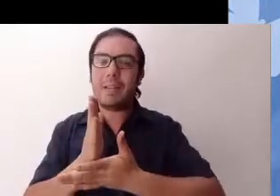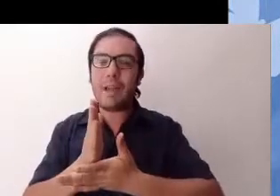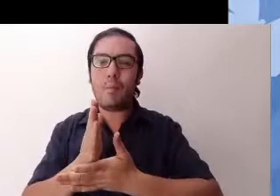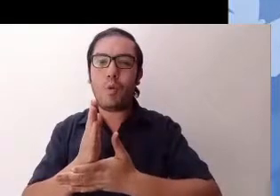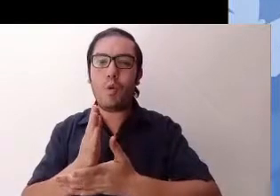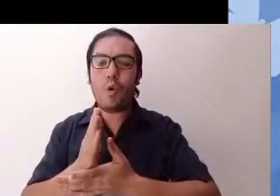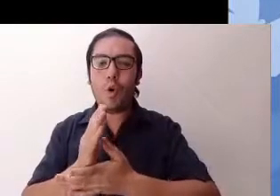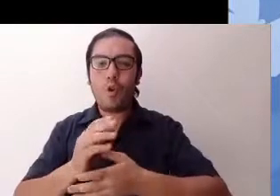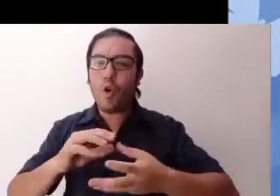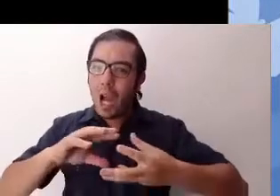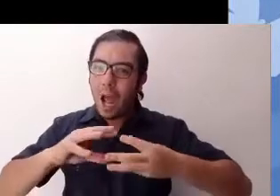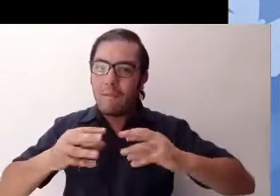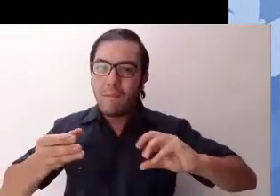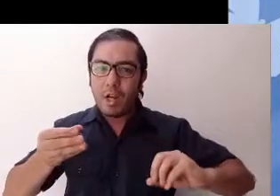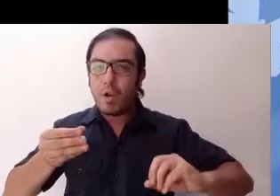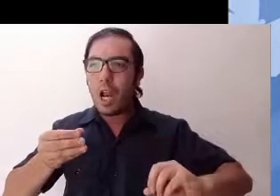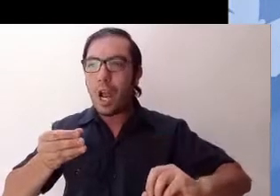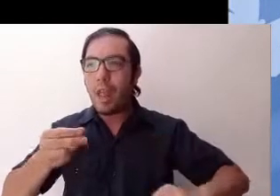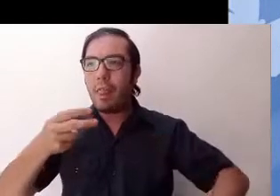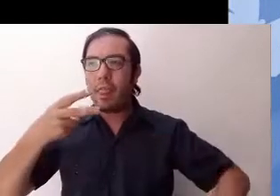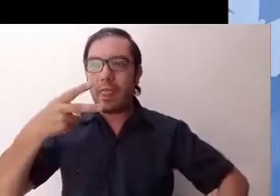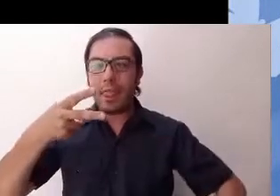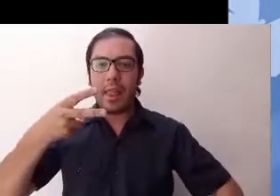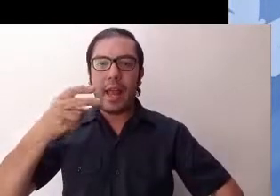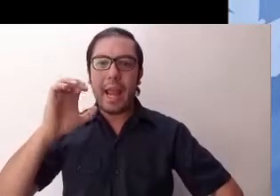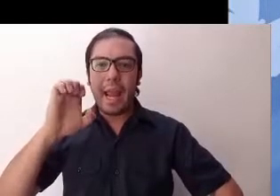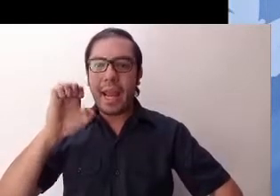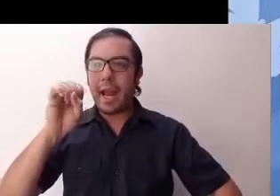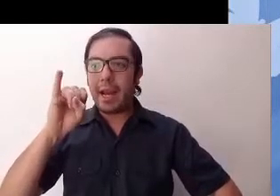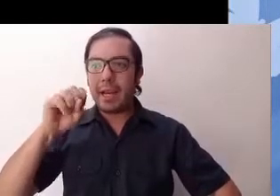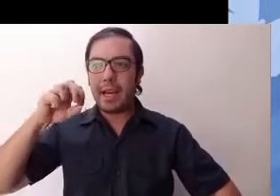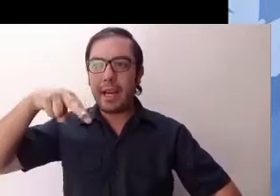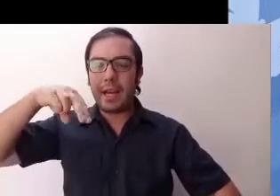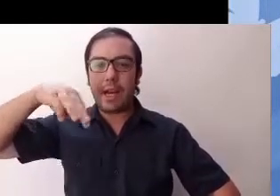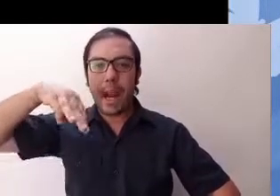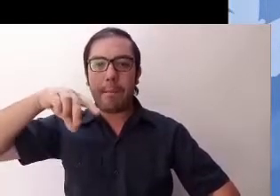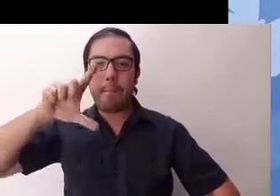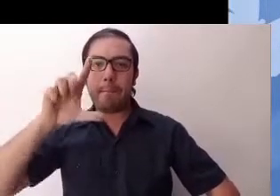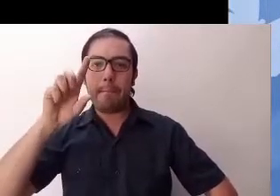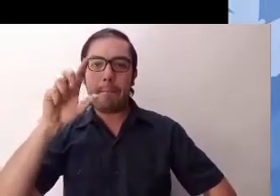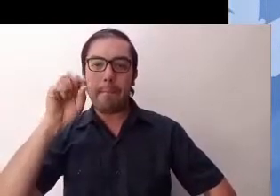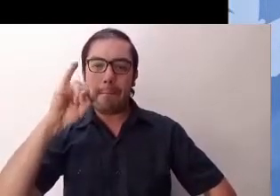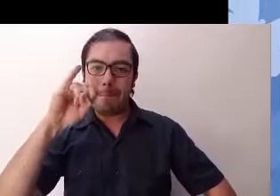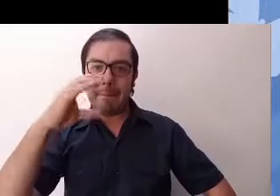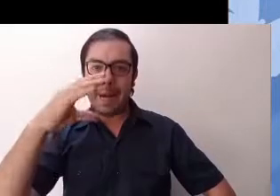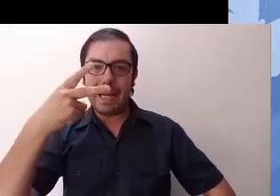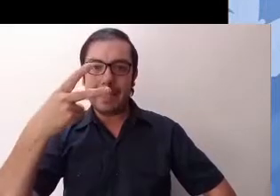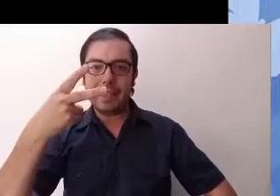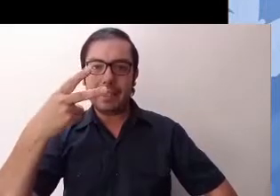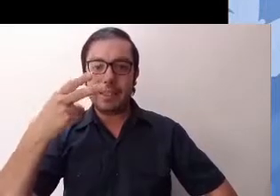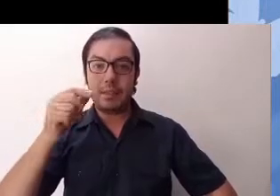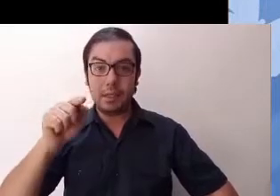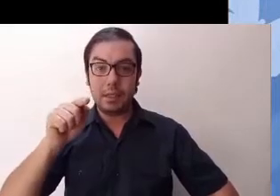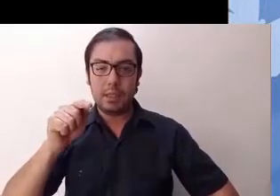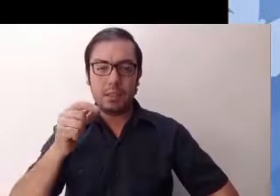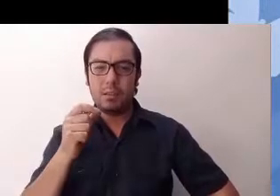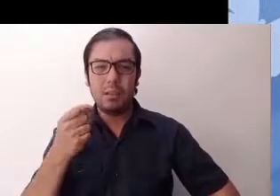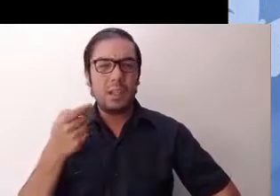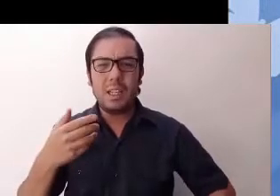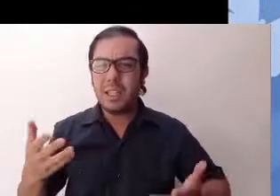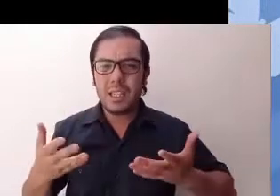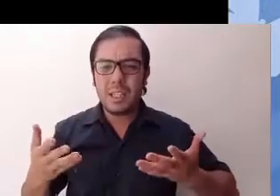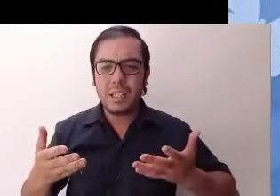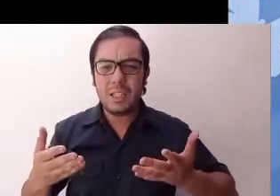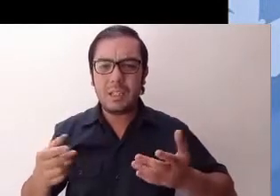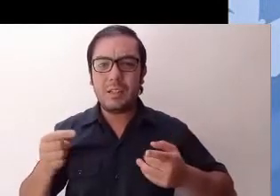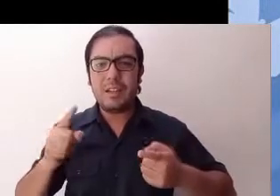Ahora, ¿qué es la maniobra de Heimlich? Es una técnica que se usa en el caso de emergencia de atragantamiento. ¿Qué es lo